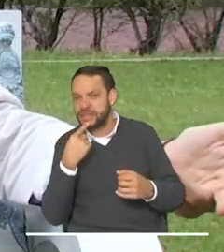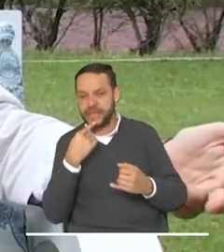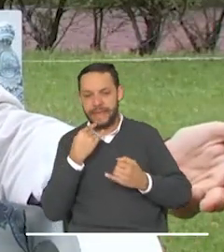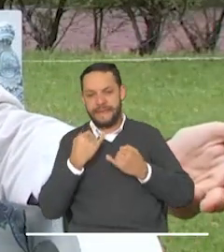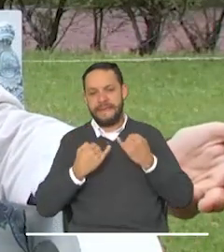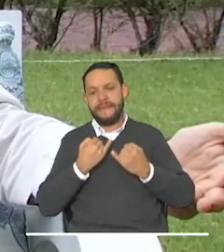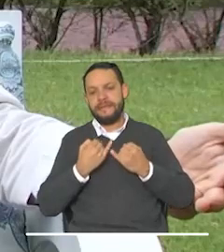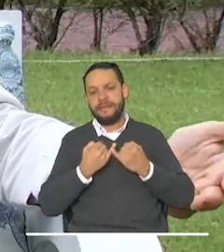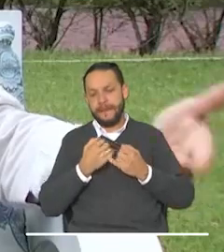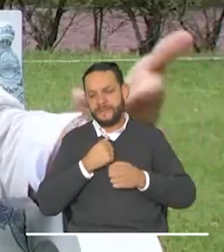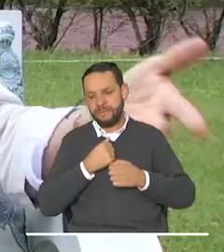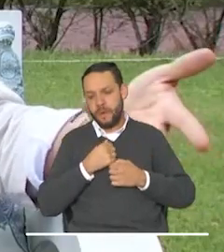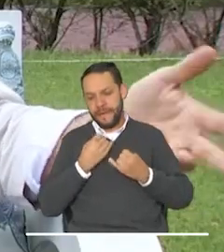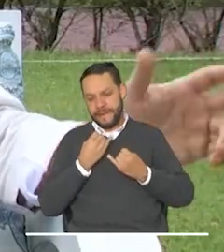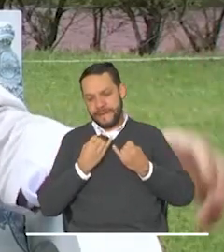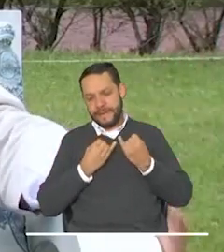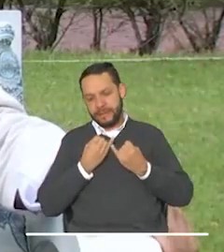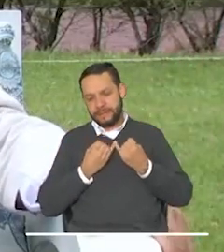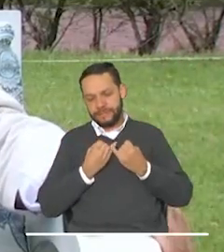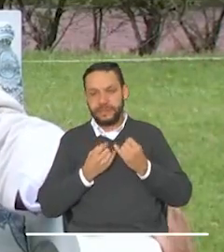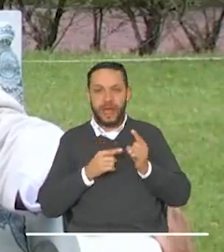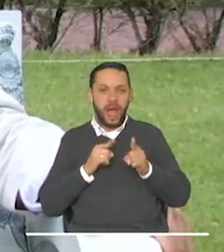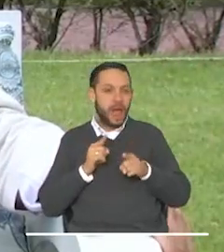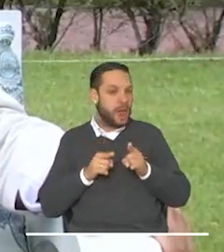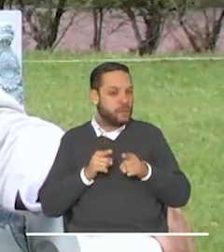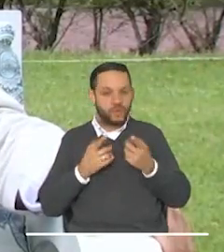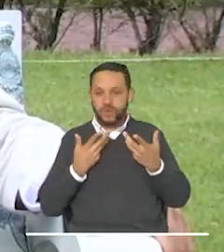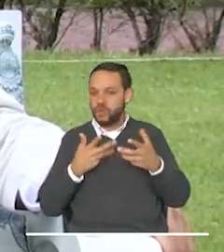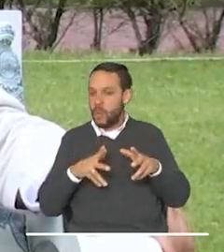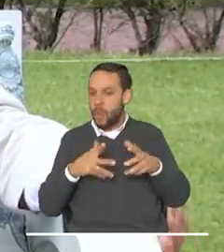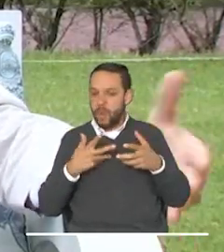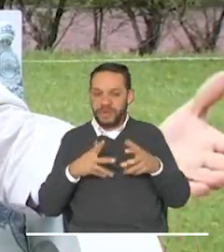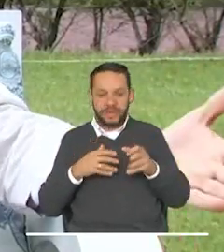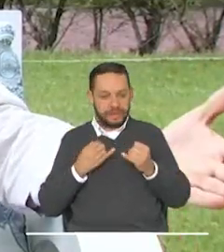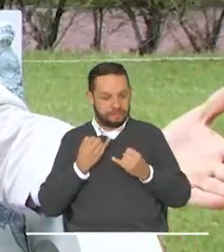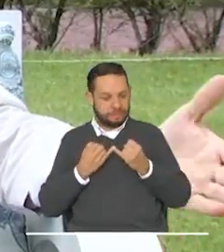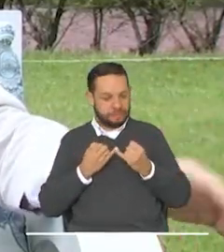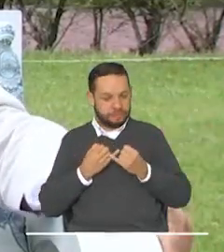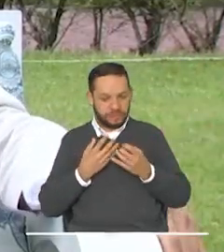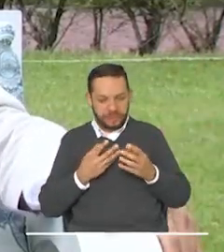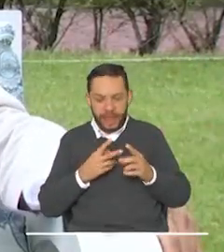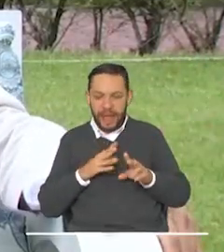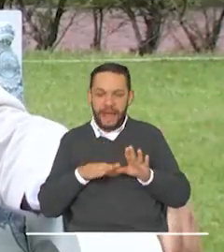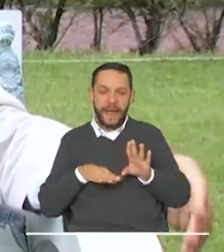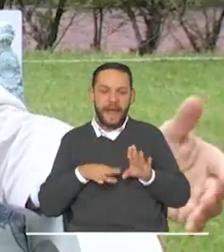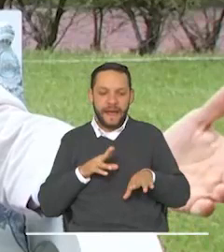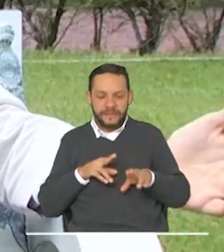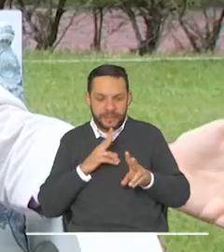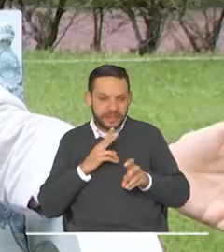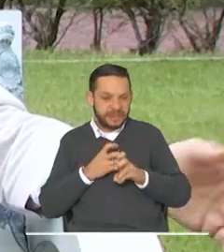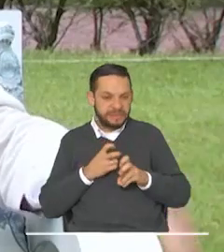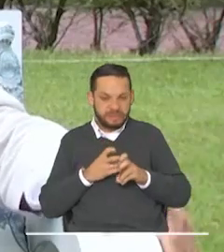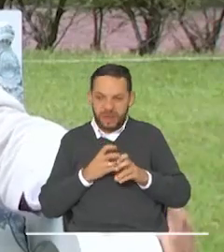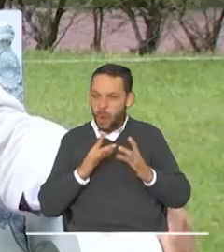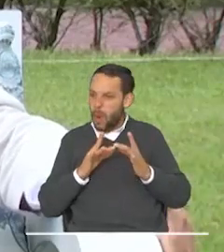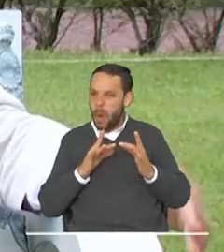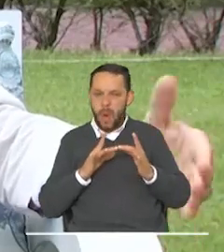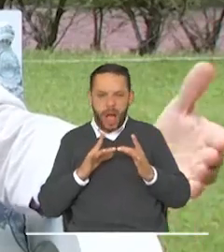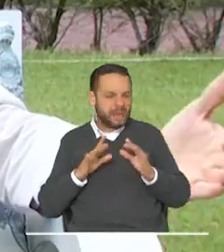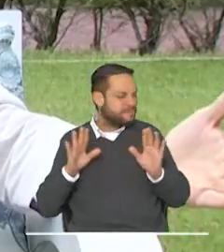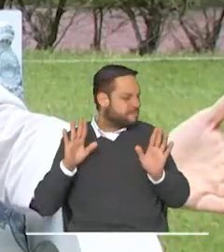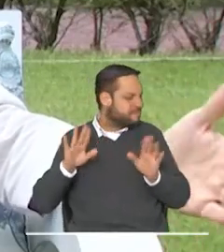están en agrado con su personalidad están pasando dificultades no me socializo